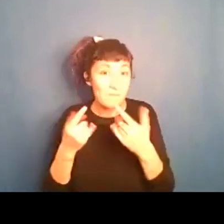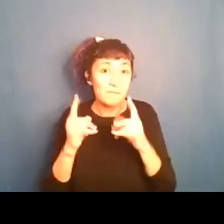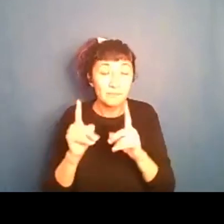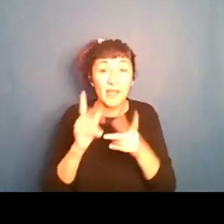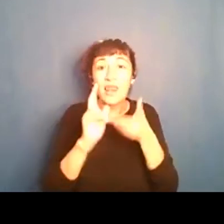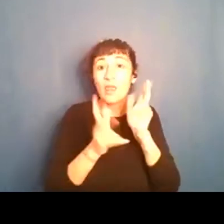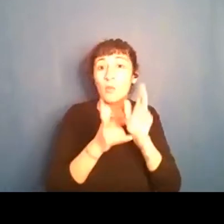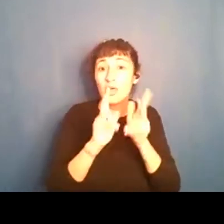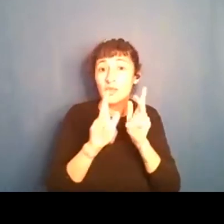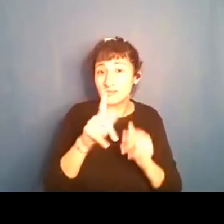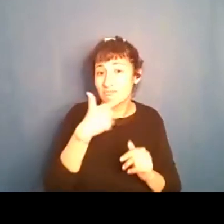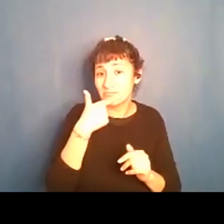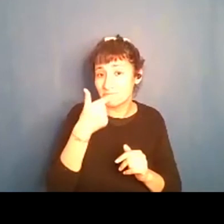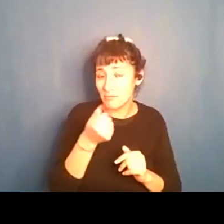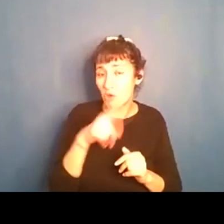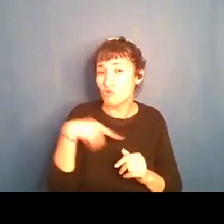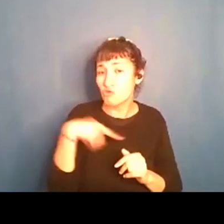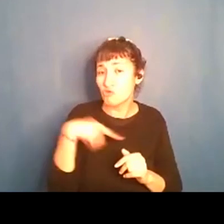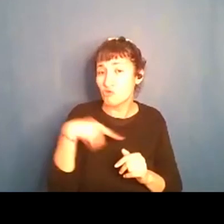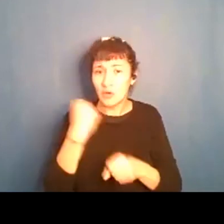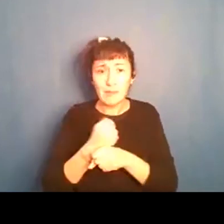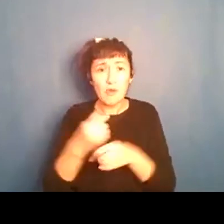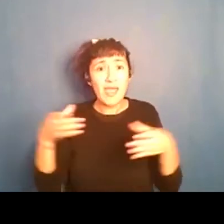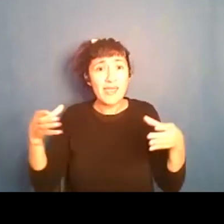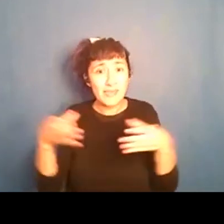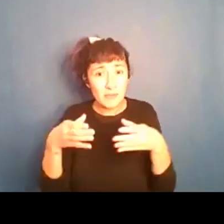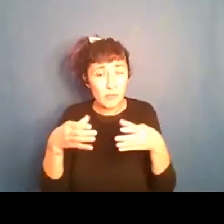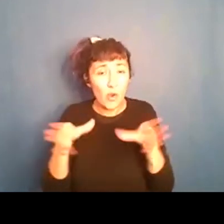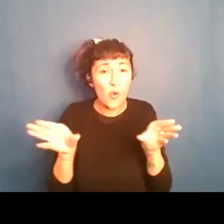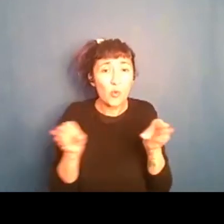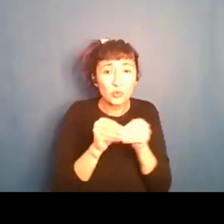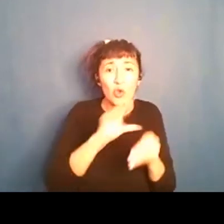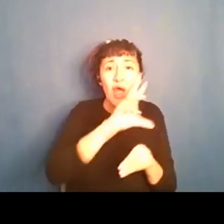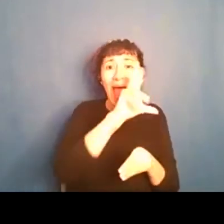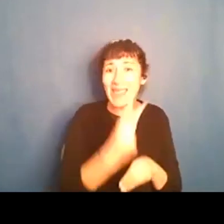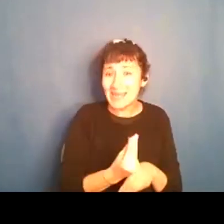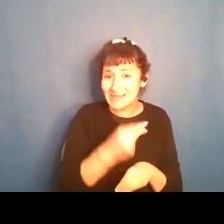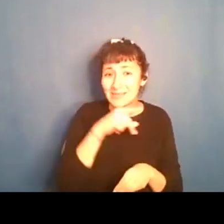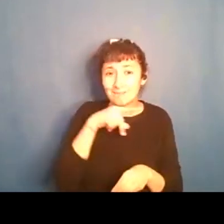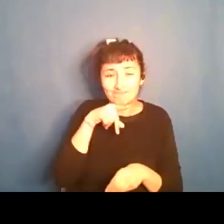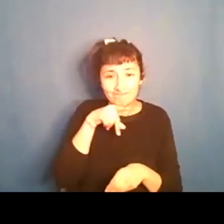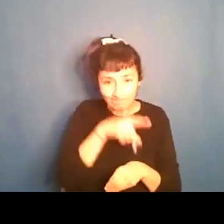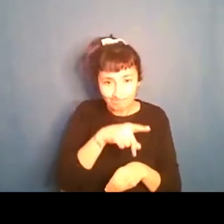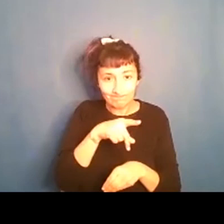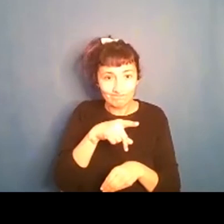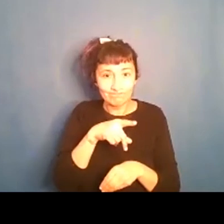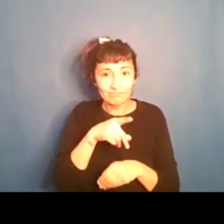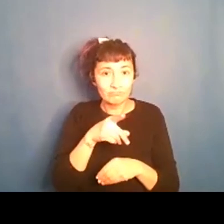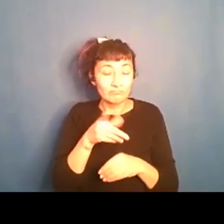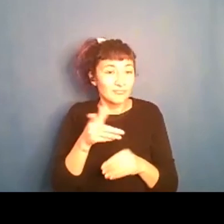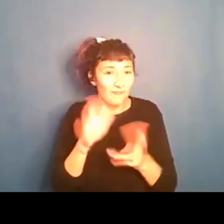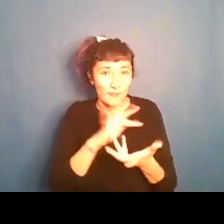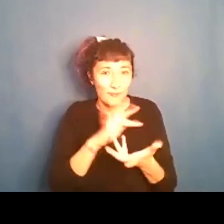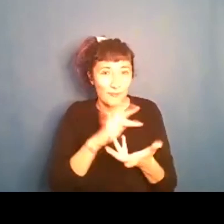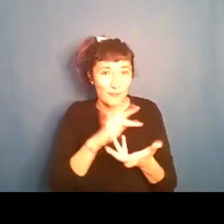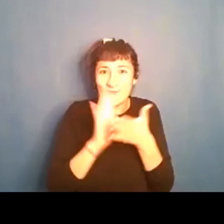argentina, nosotros tenemos trabajo en equipos junto con AES, donde todo es medianamente nuevo, todo el tema de